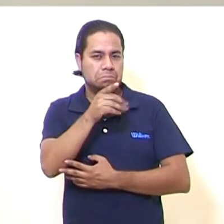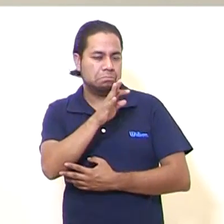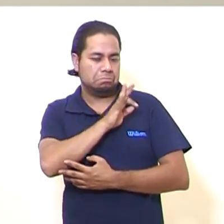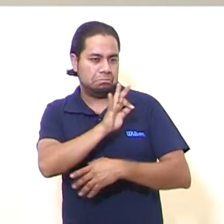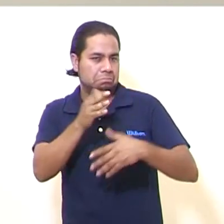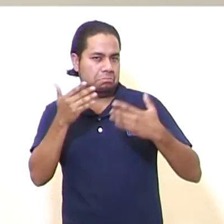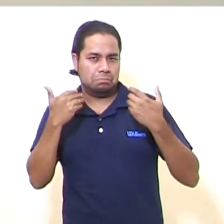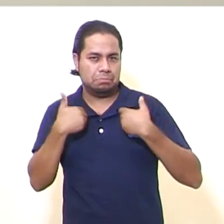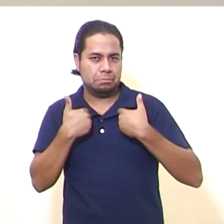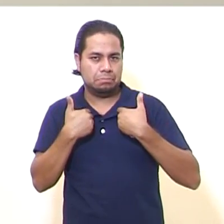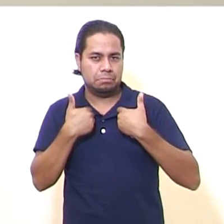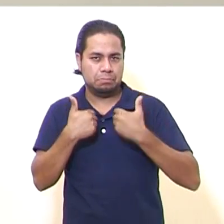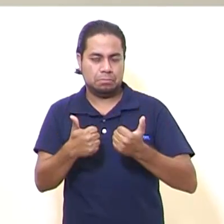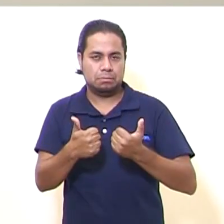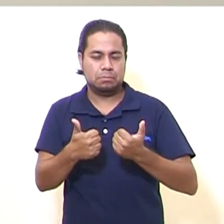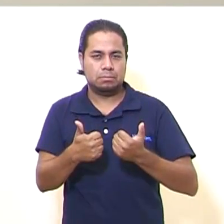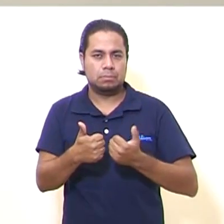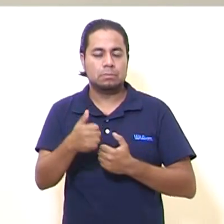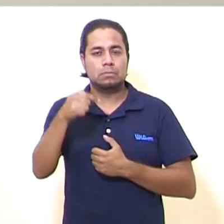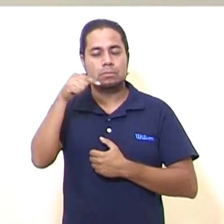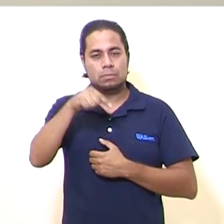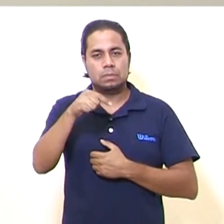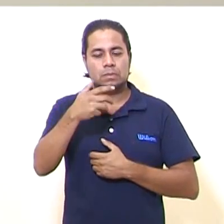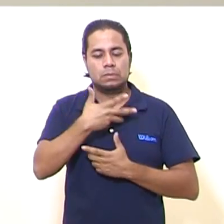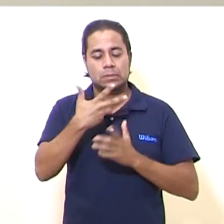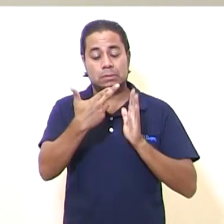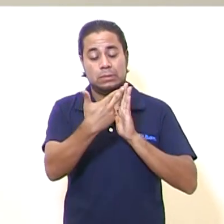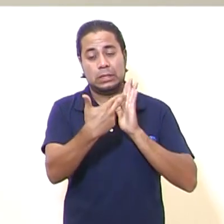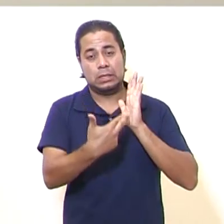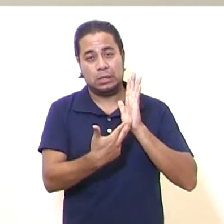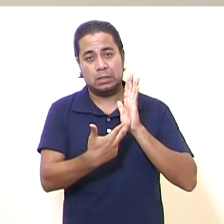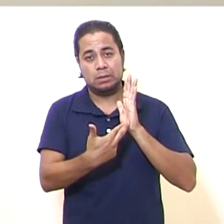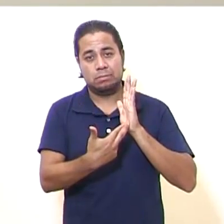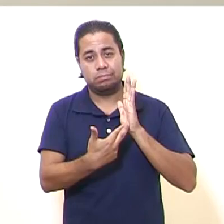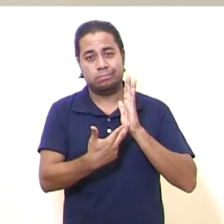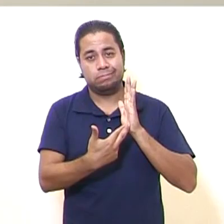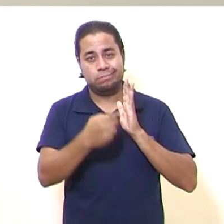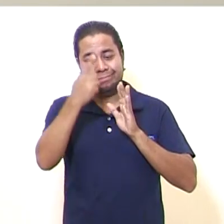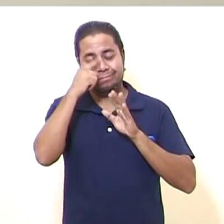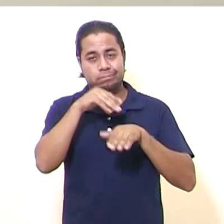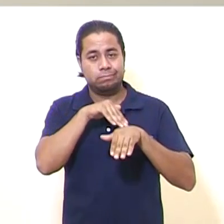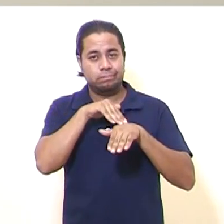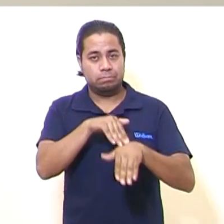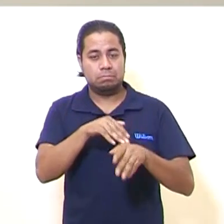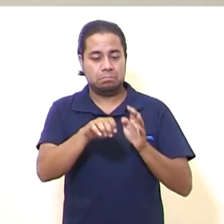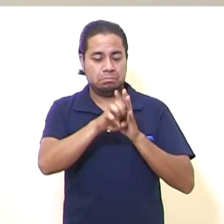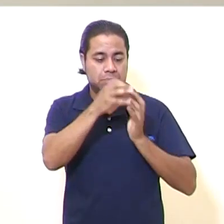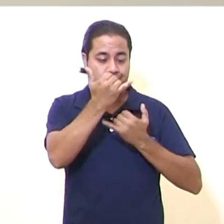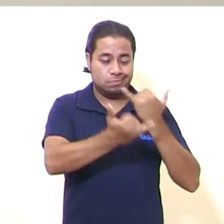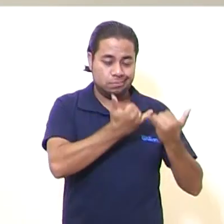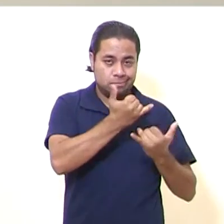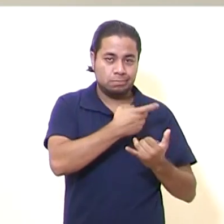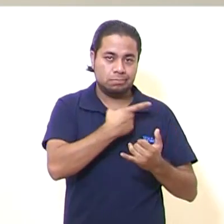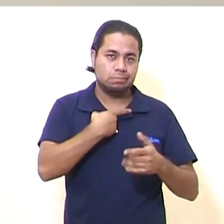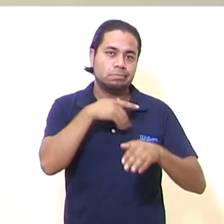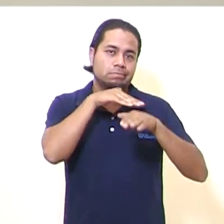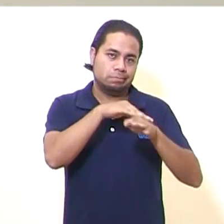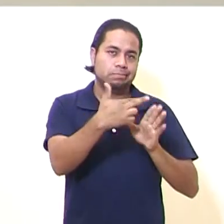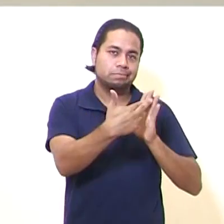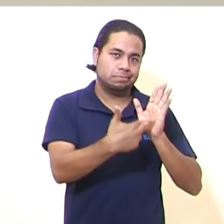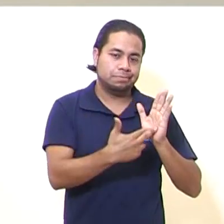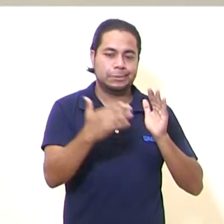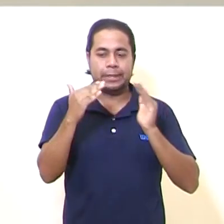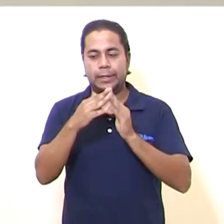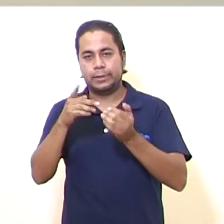que para todo existen reglas y normas. En un juego existen reglas, en la